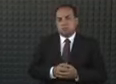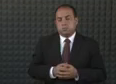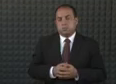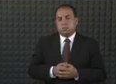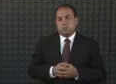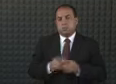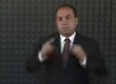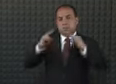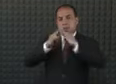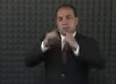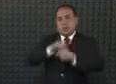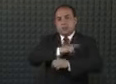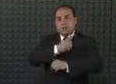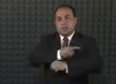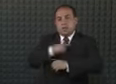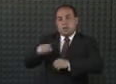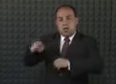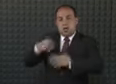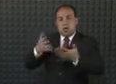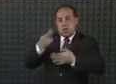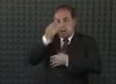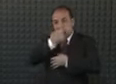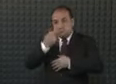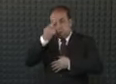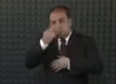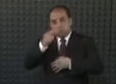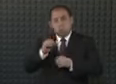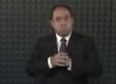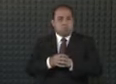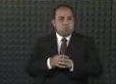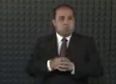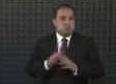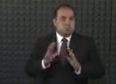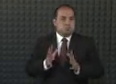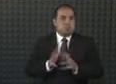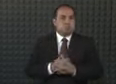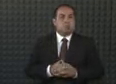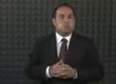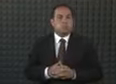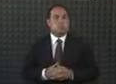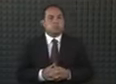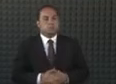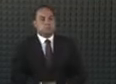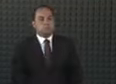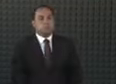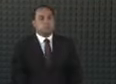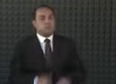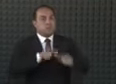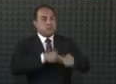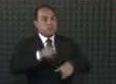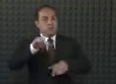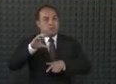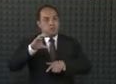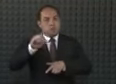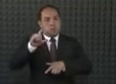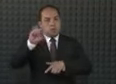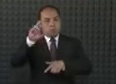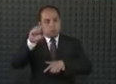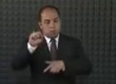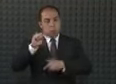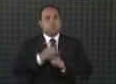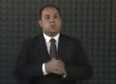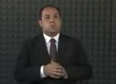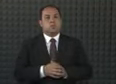una carpa de salud para que puedan hacer sus revisiones y demás. Perfecto, muchas gracias. Gracias. Continuamos con Carlos Guzmán de ABA